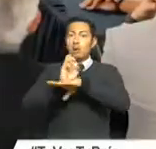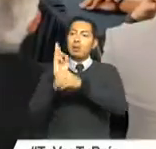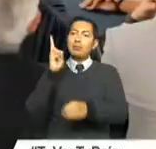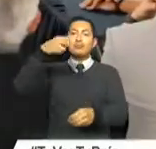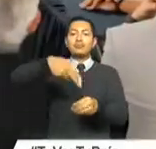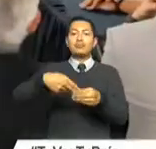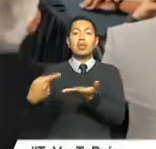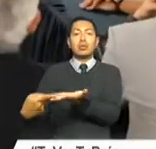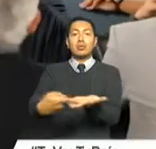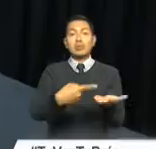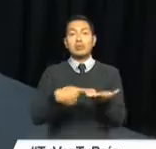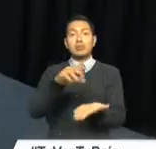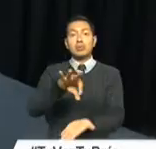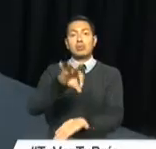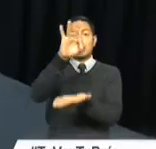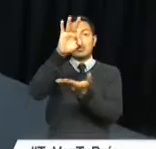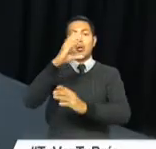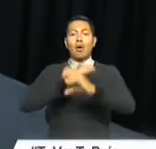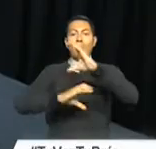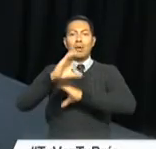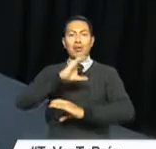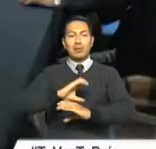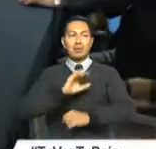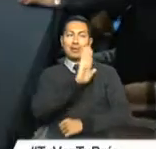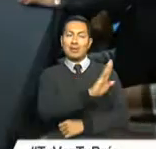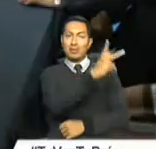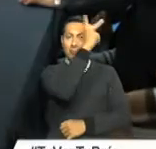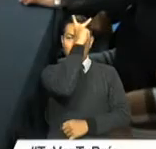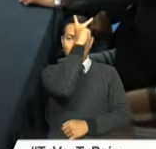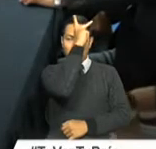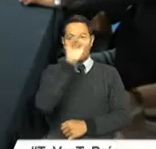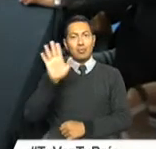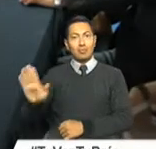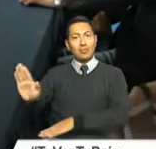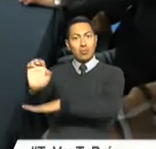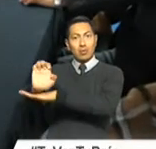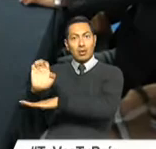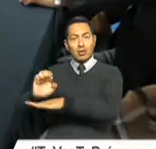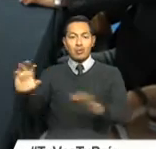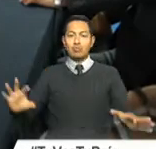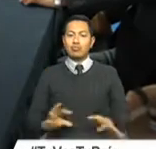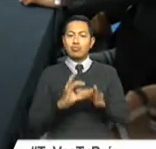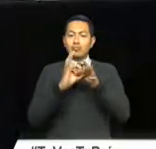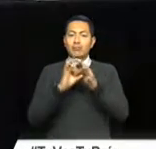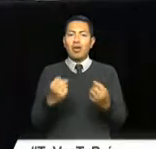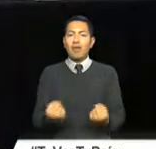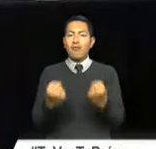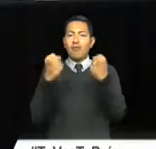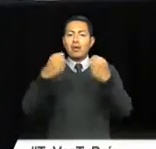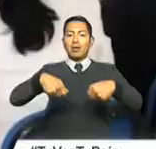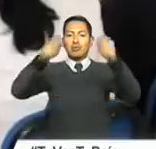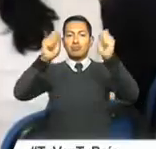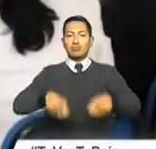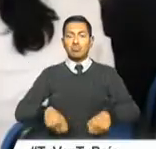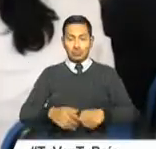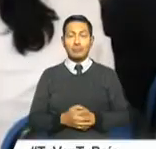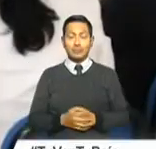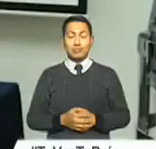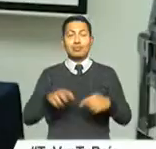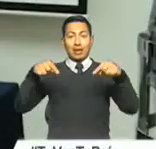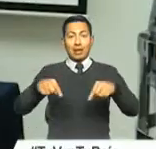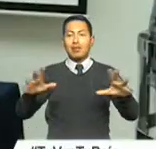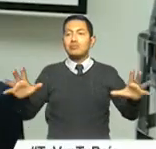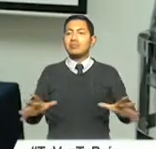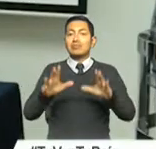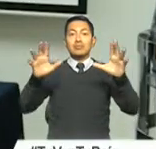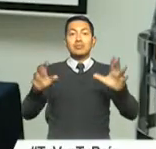los representantes de las cámaras de comercio del norte peruano con la finalidad de fortalecer lazos comerciales de las dos naciones. Aquí se promocionó